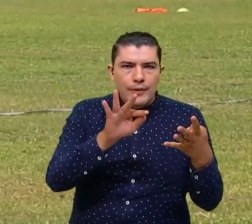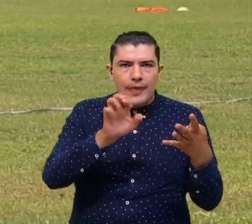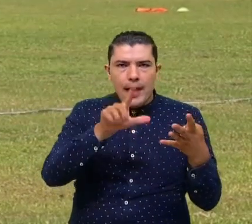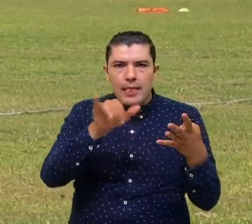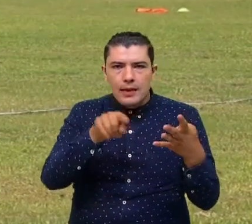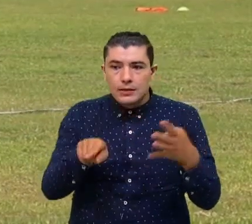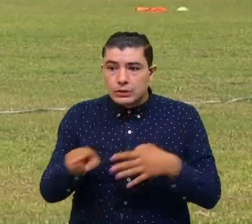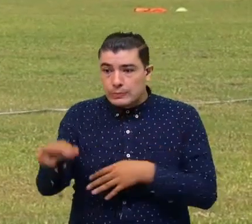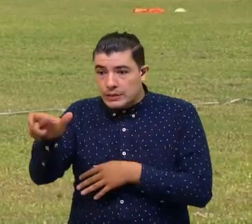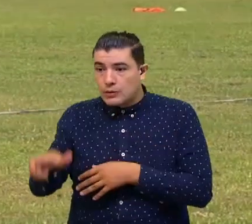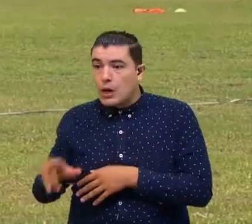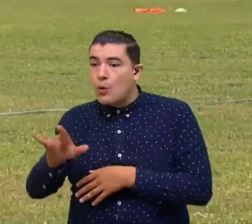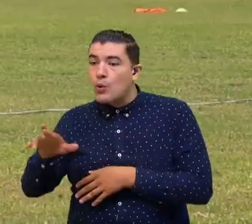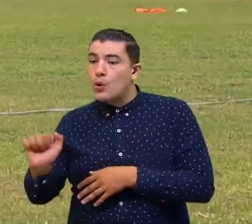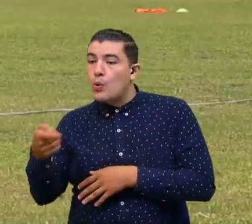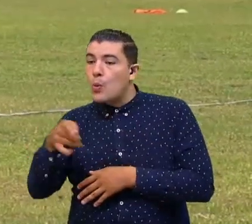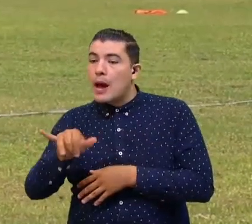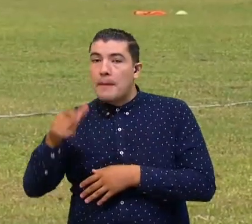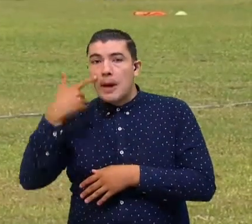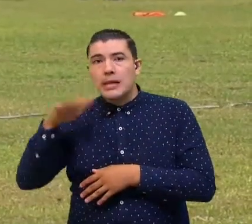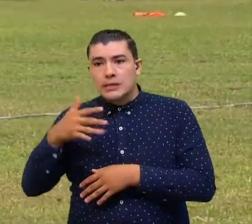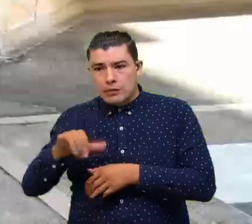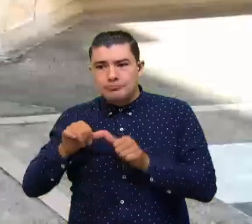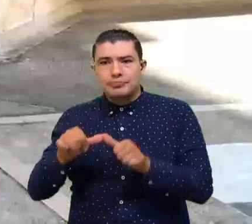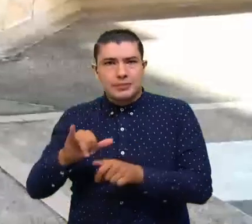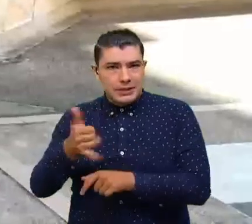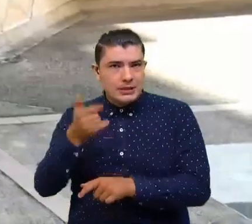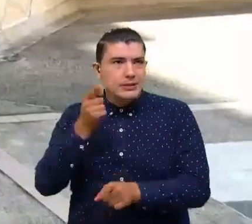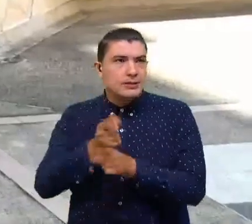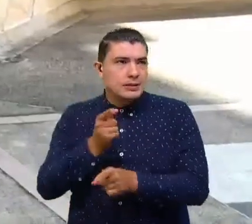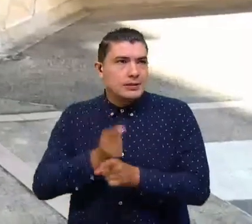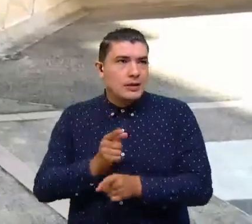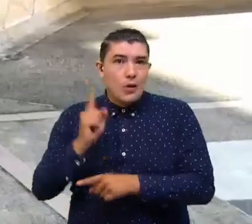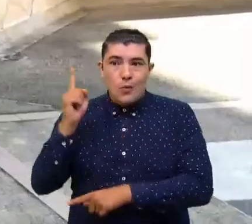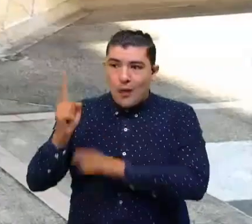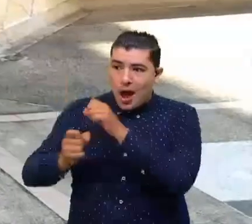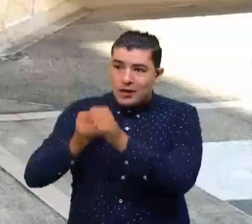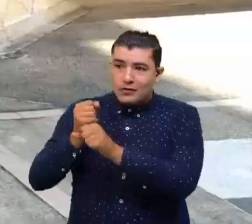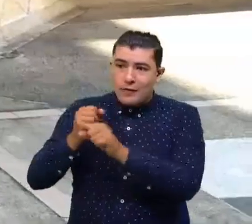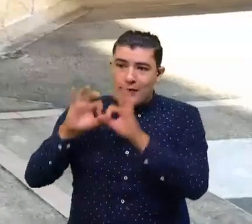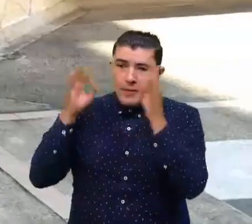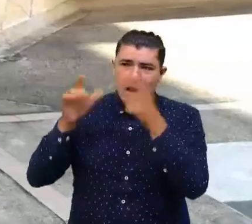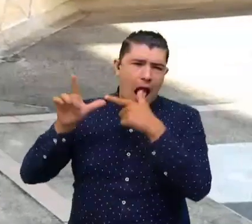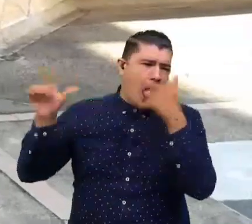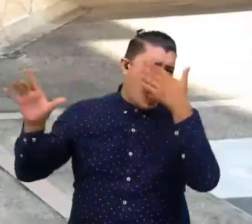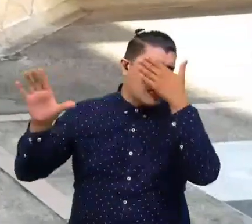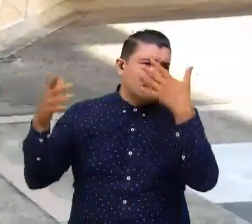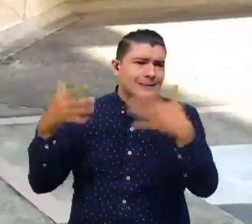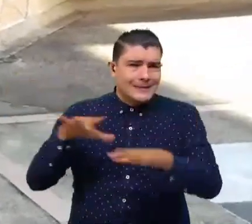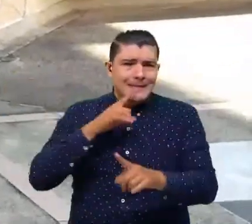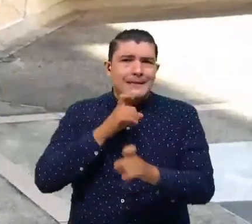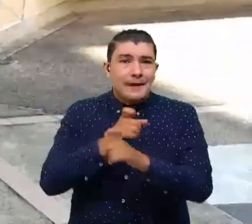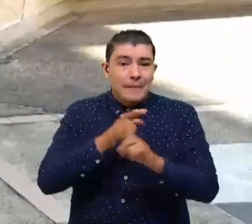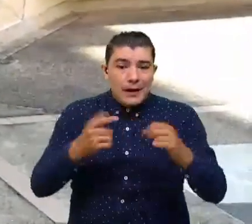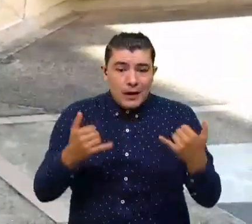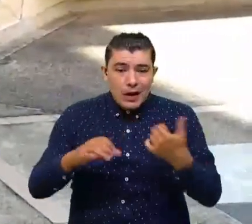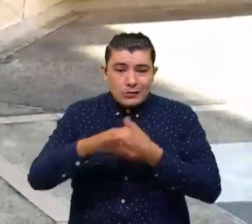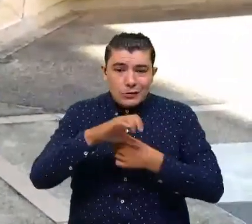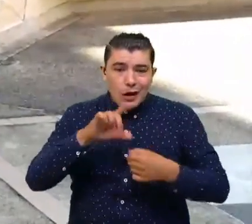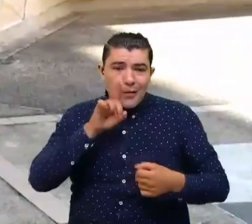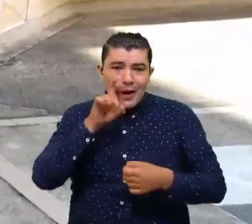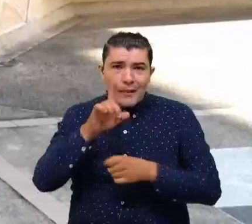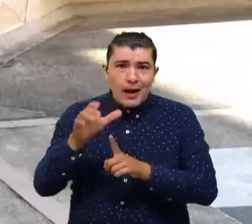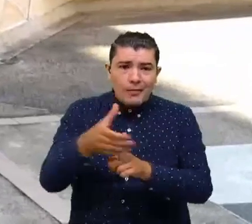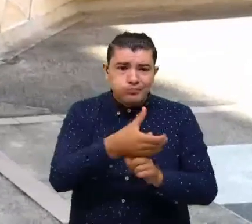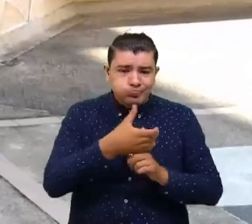está muy cerca de quedarse un año que van lejos de la familia siempre difícil pero bueno que te acoge una ciudad como como me apropio